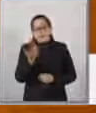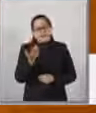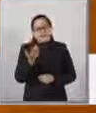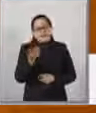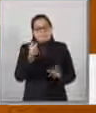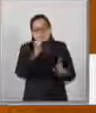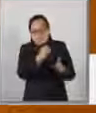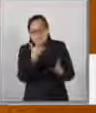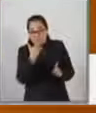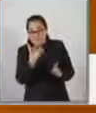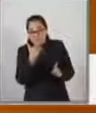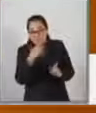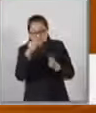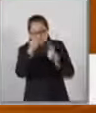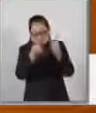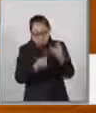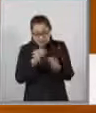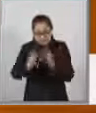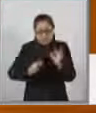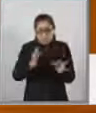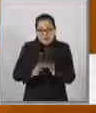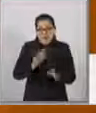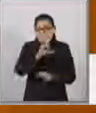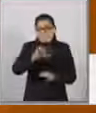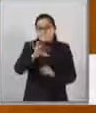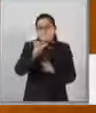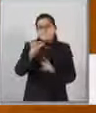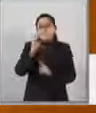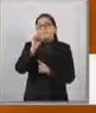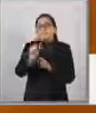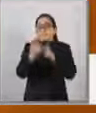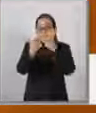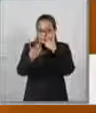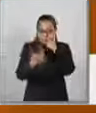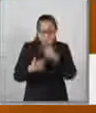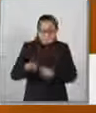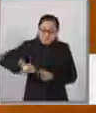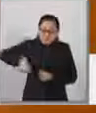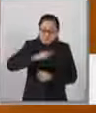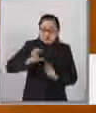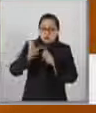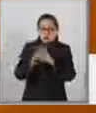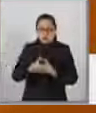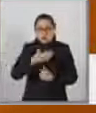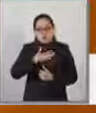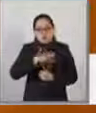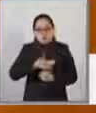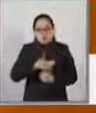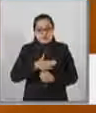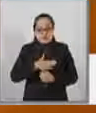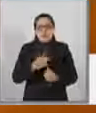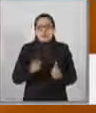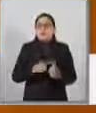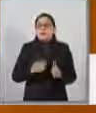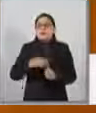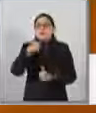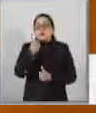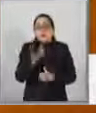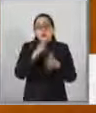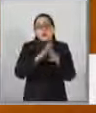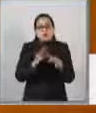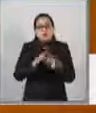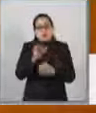que después tuviéramos una preselección de 27, la Comisión de Justicia, y le quiero reconocer a mi compañero senador